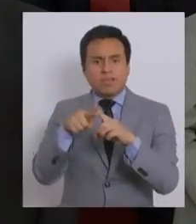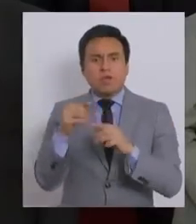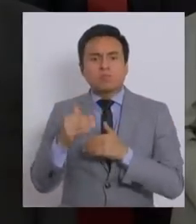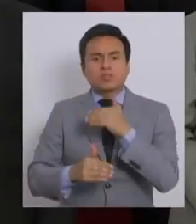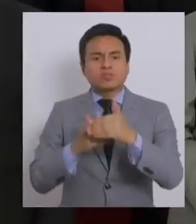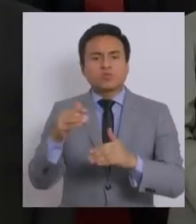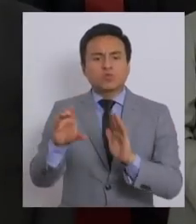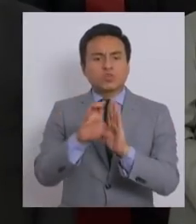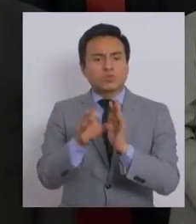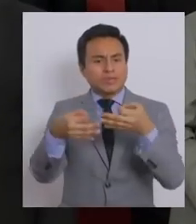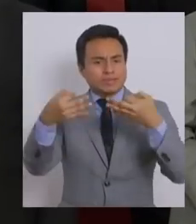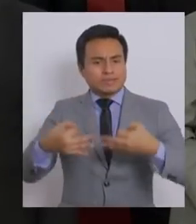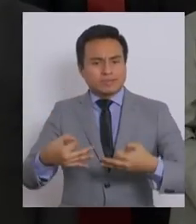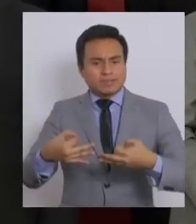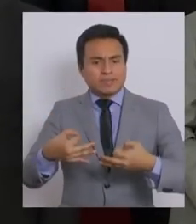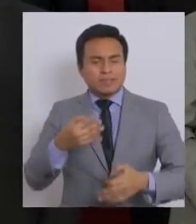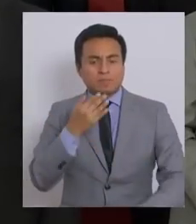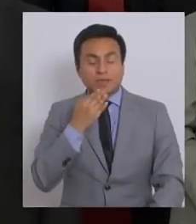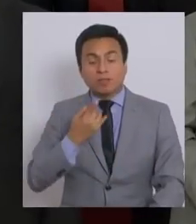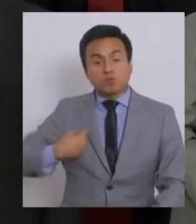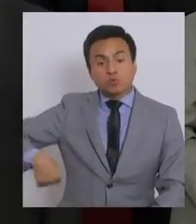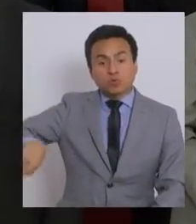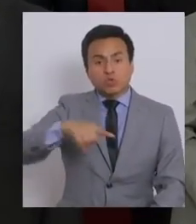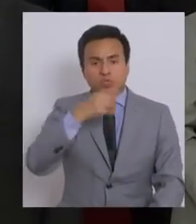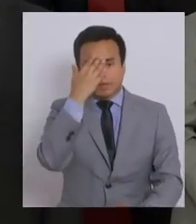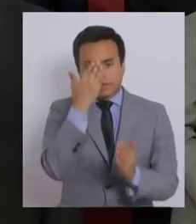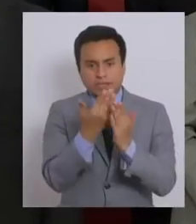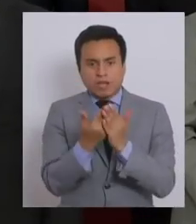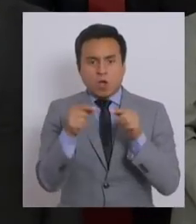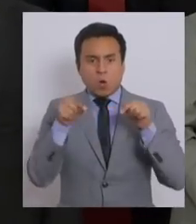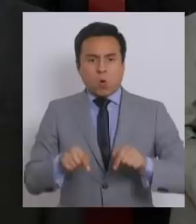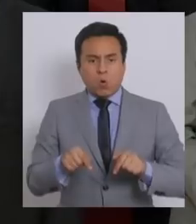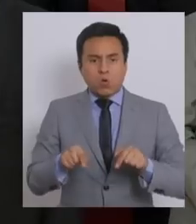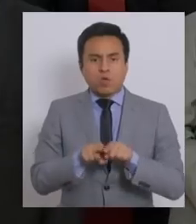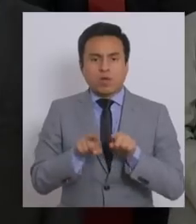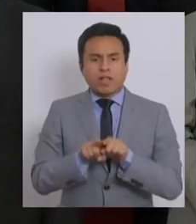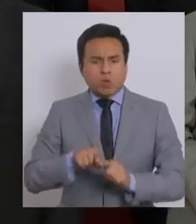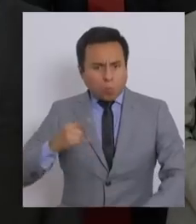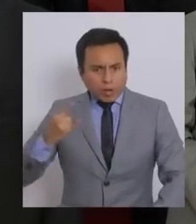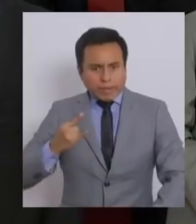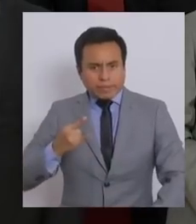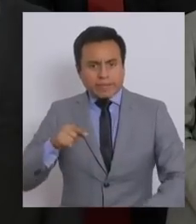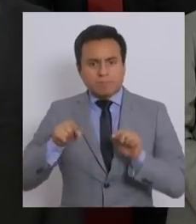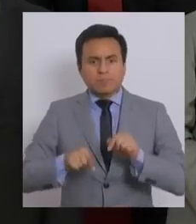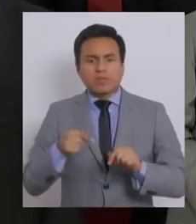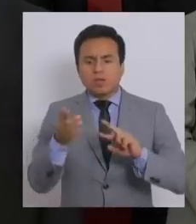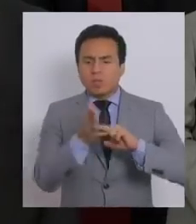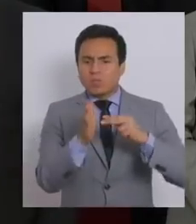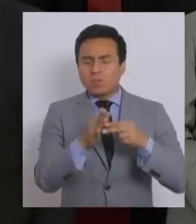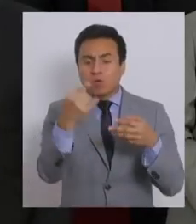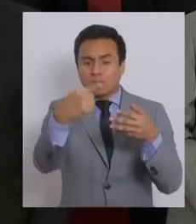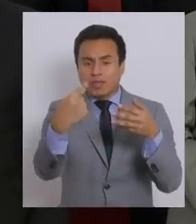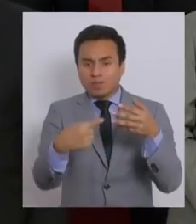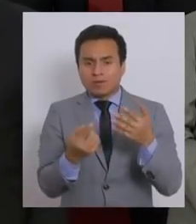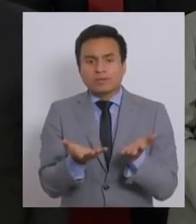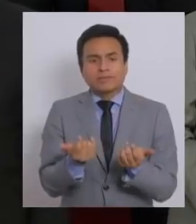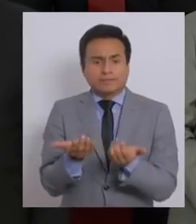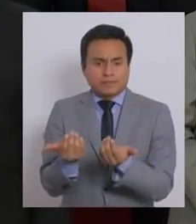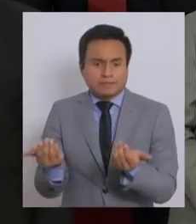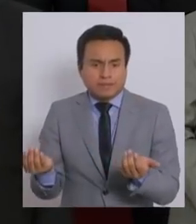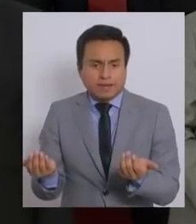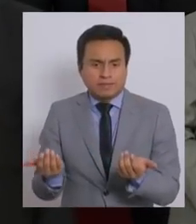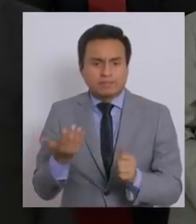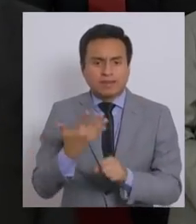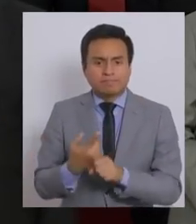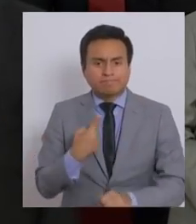proceso constituyente. Y debemos enfrentar hoy y con un sentido de urgencia los problemas, las necesidades